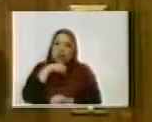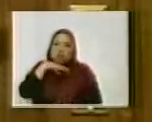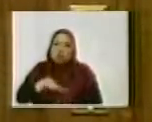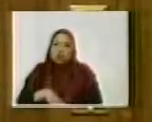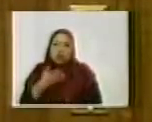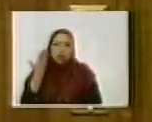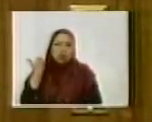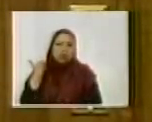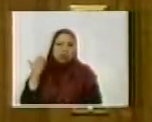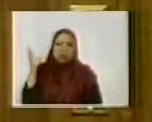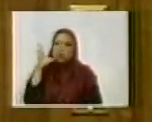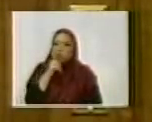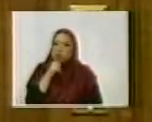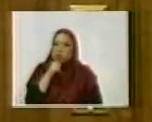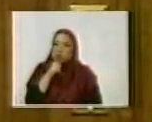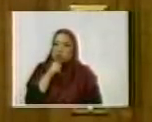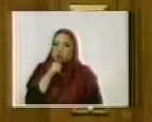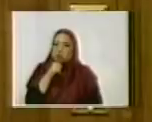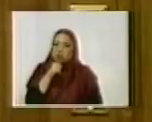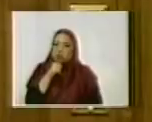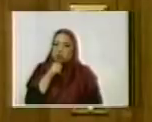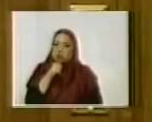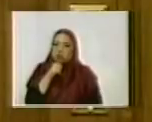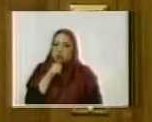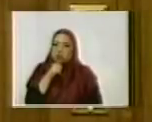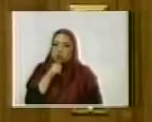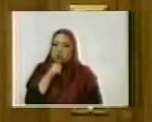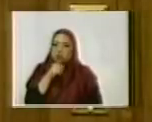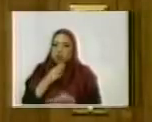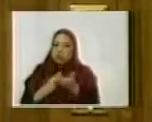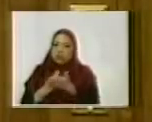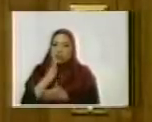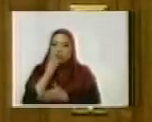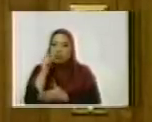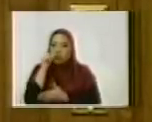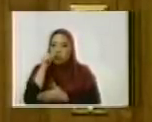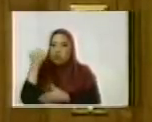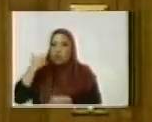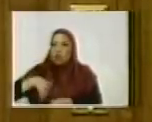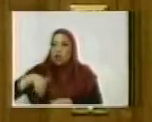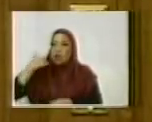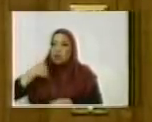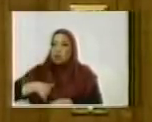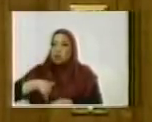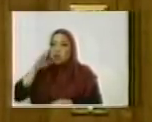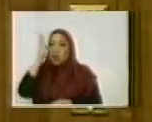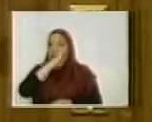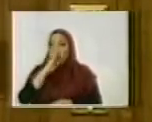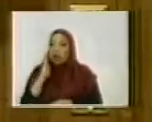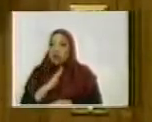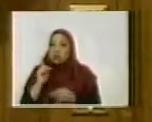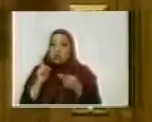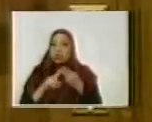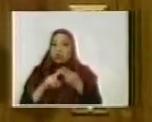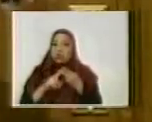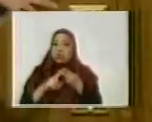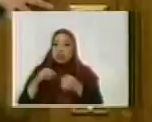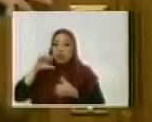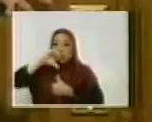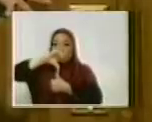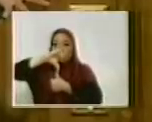uno lanza hacia el sur, mire lo que está pasando en Argentina, en Brasil. hacia